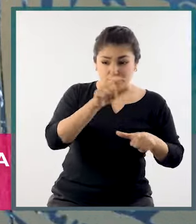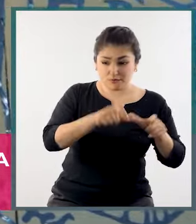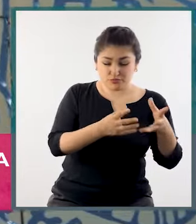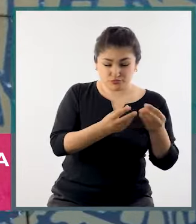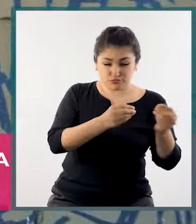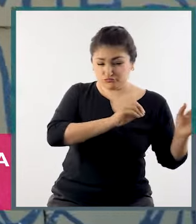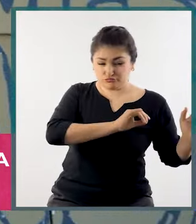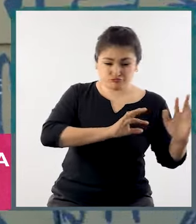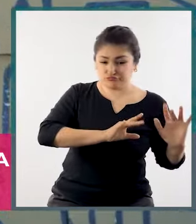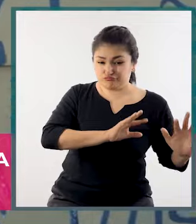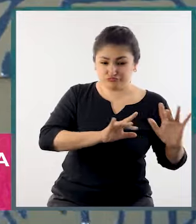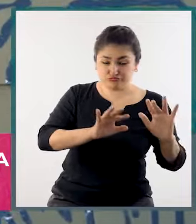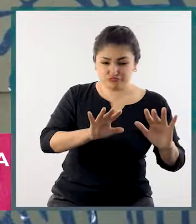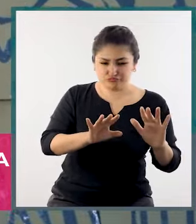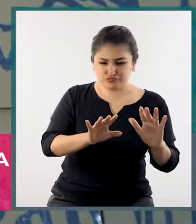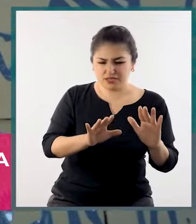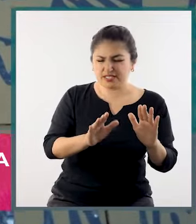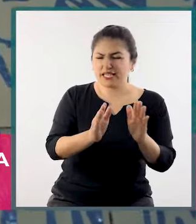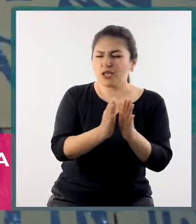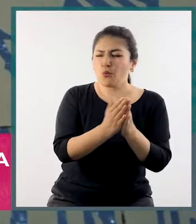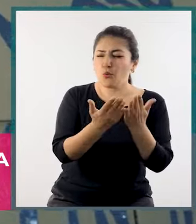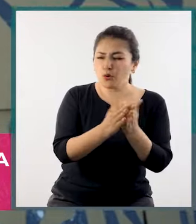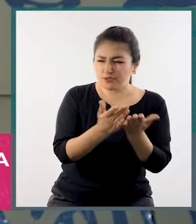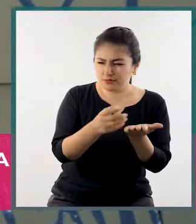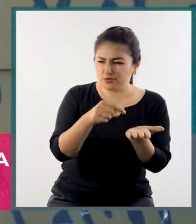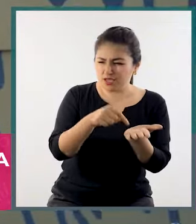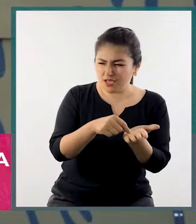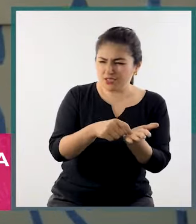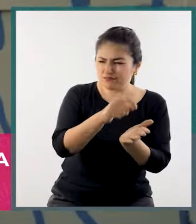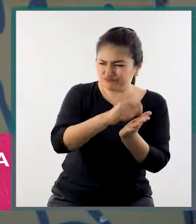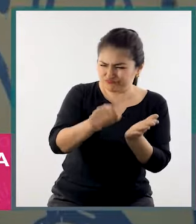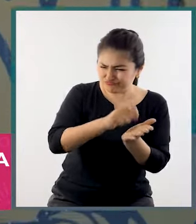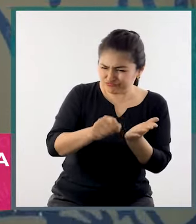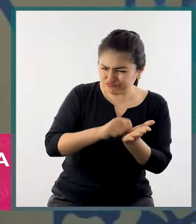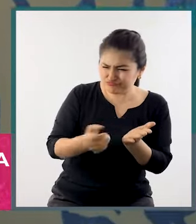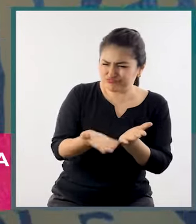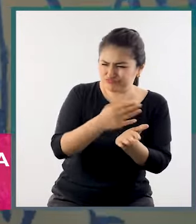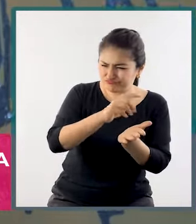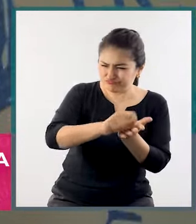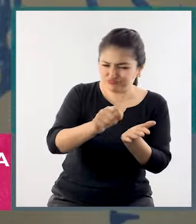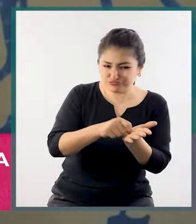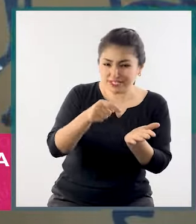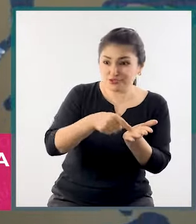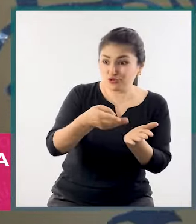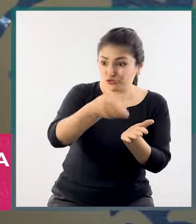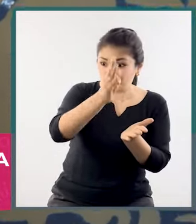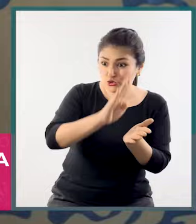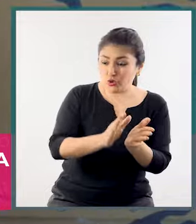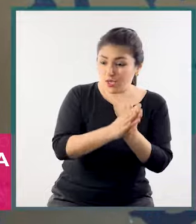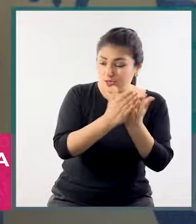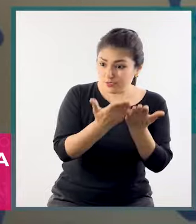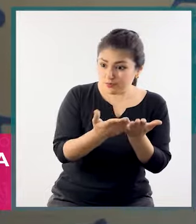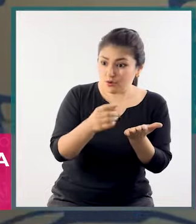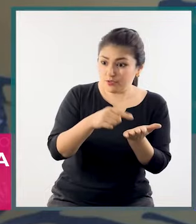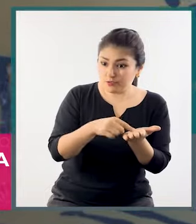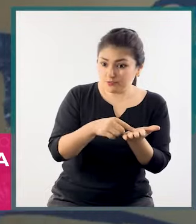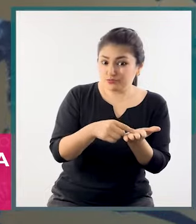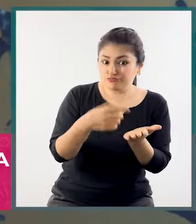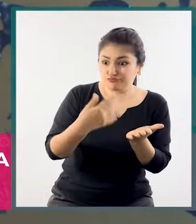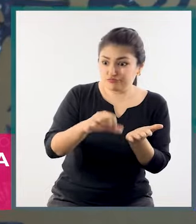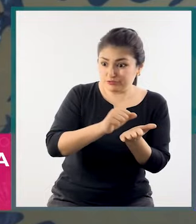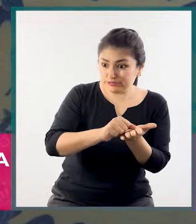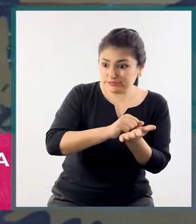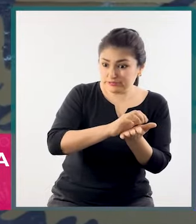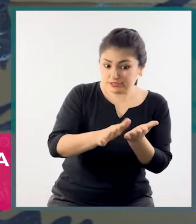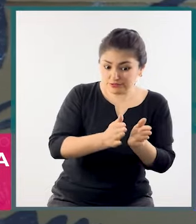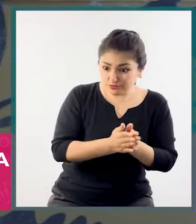tuvimos con la llegada de los españoles, llega el libro como objeto impreso, ¿no? A través de la Biblia, las Sagradas Escrituras, y